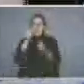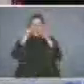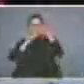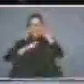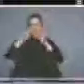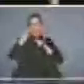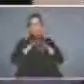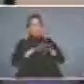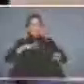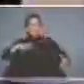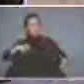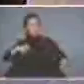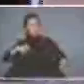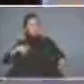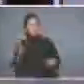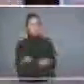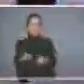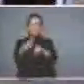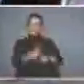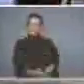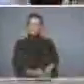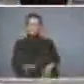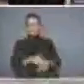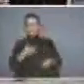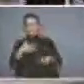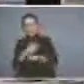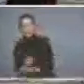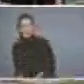Discriminan a muchos a la hora de jugar, es que son crueles.